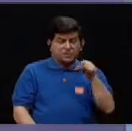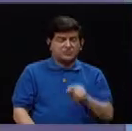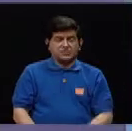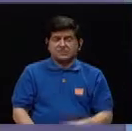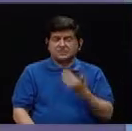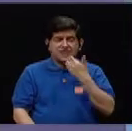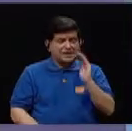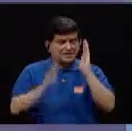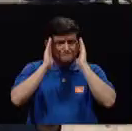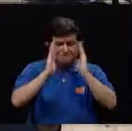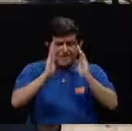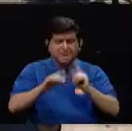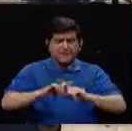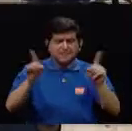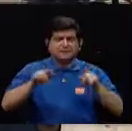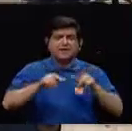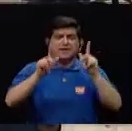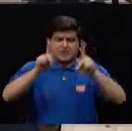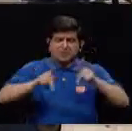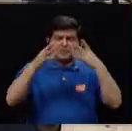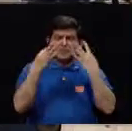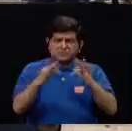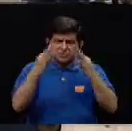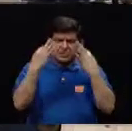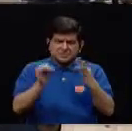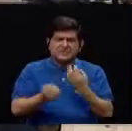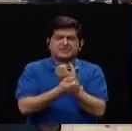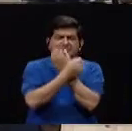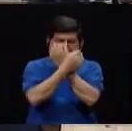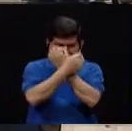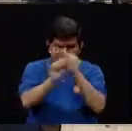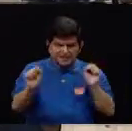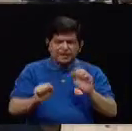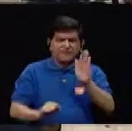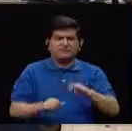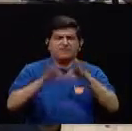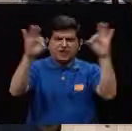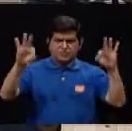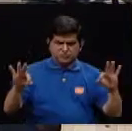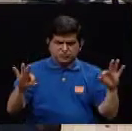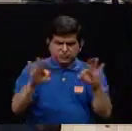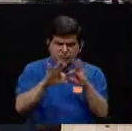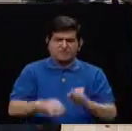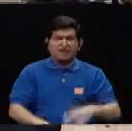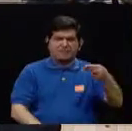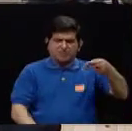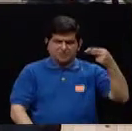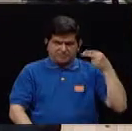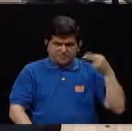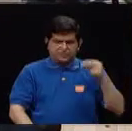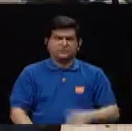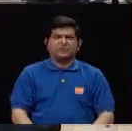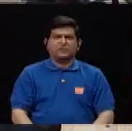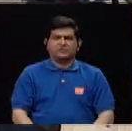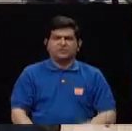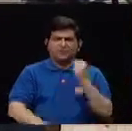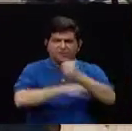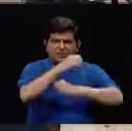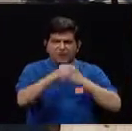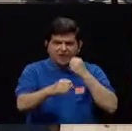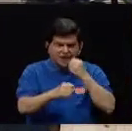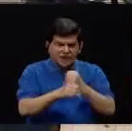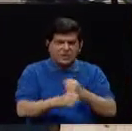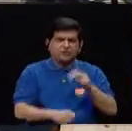mal, pero bueno, vamos un grupo de personas tratando de rescatar su imagen, su justicia, legado. Ciertamente. Estamos en el año